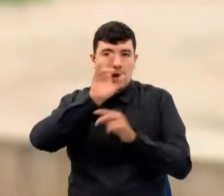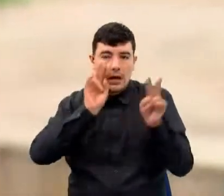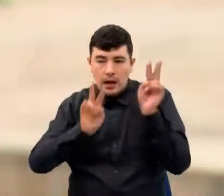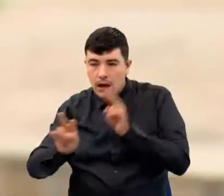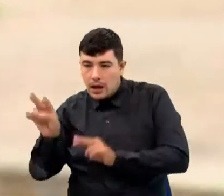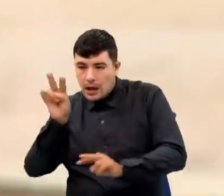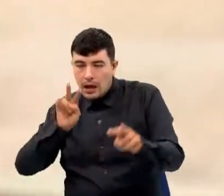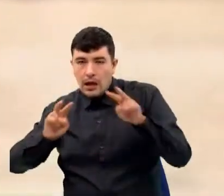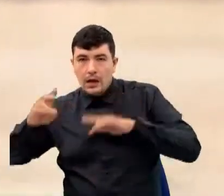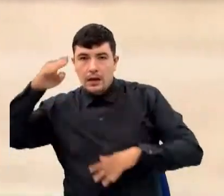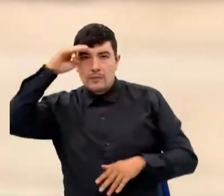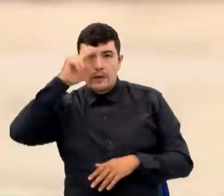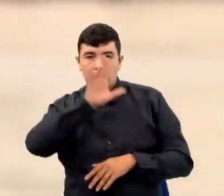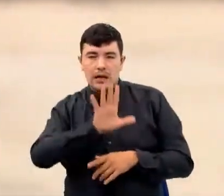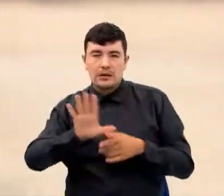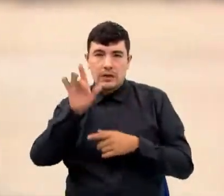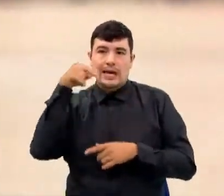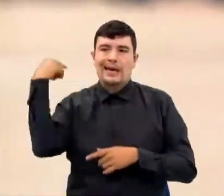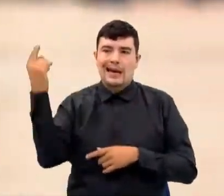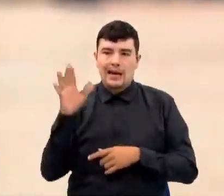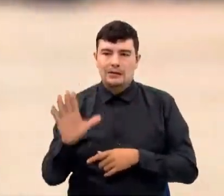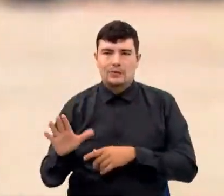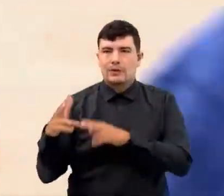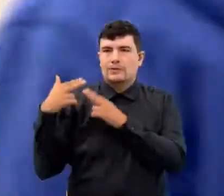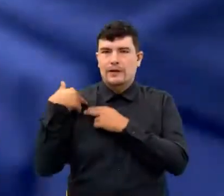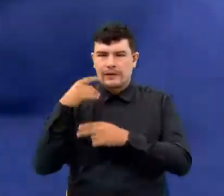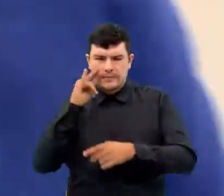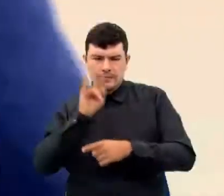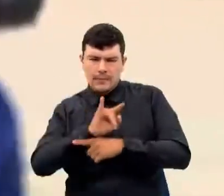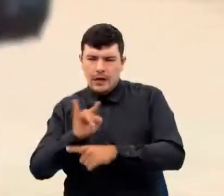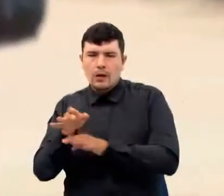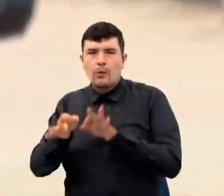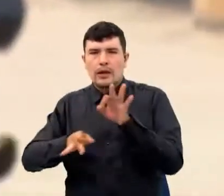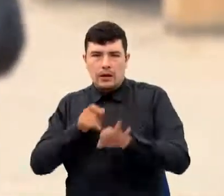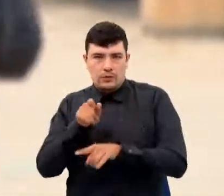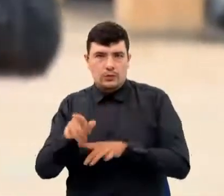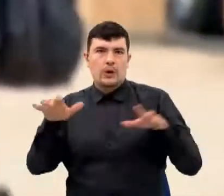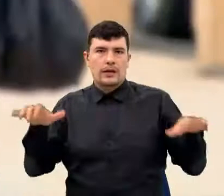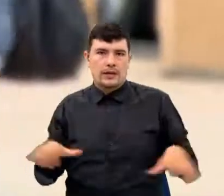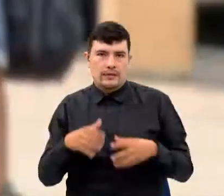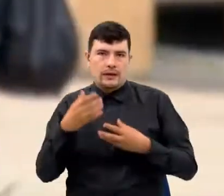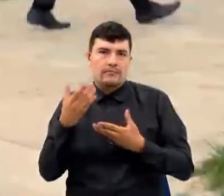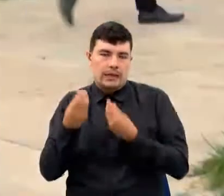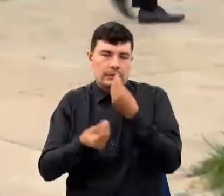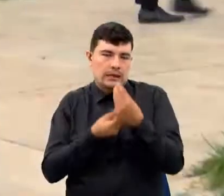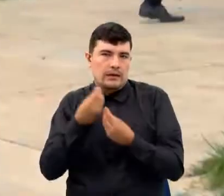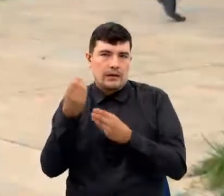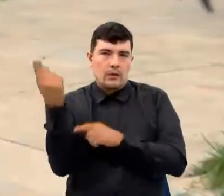las diferentes celebraciones que se tienen programadas para los niños.